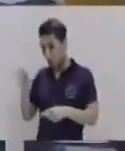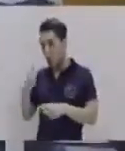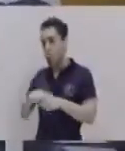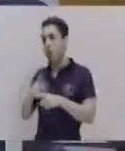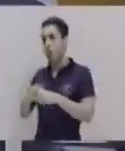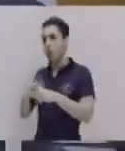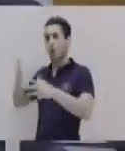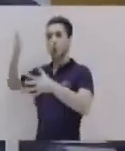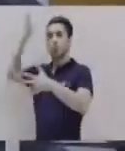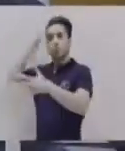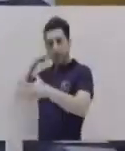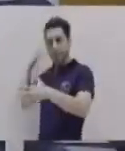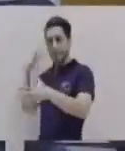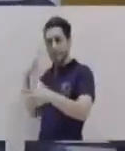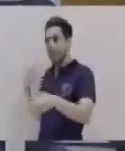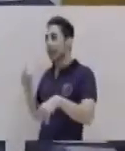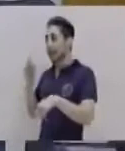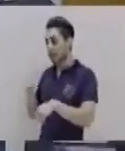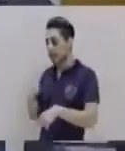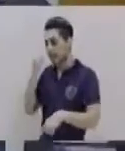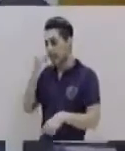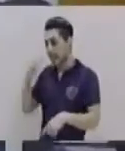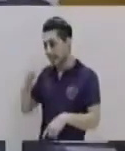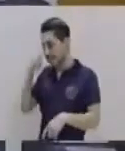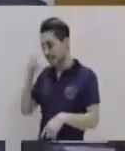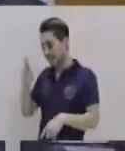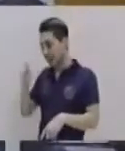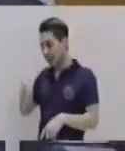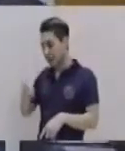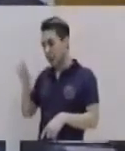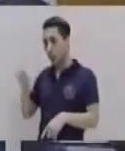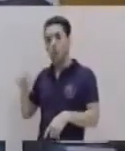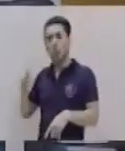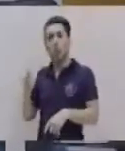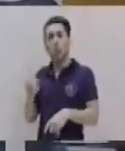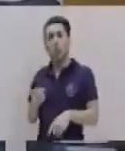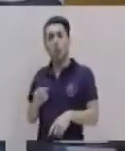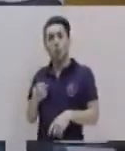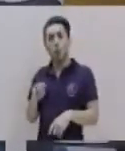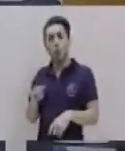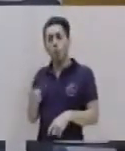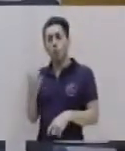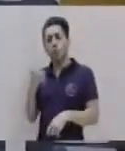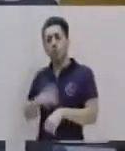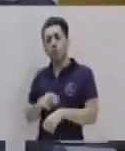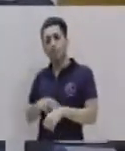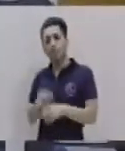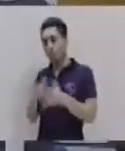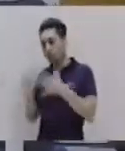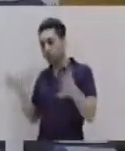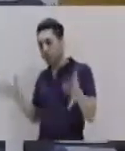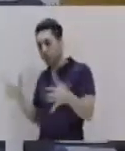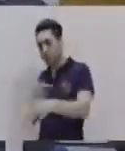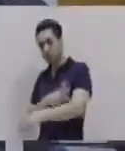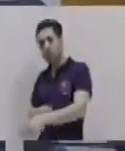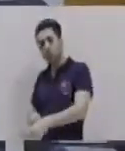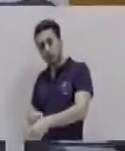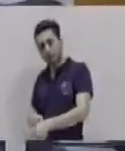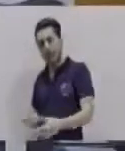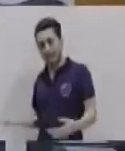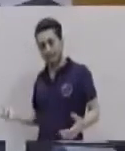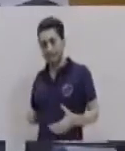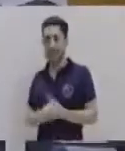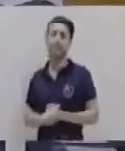¿verdad? Y aparte el interno, que puede ser algo totalmente distinto a lo externo, porque pues ya implica otro tiempo dentro